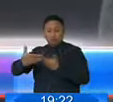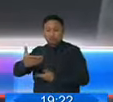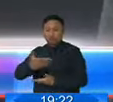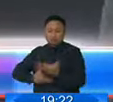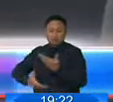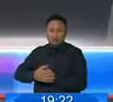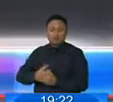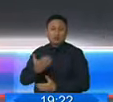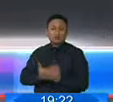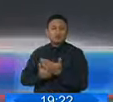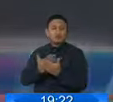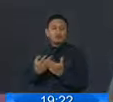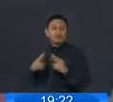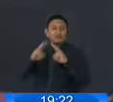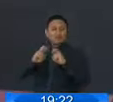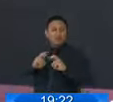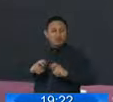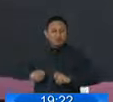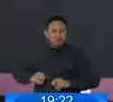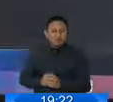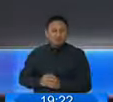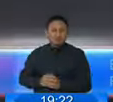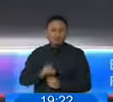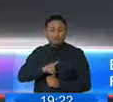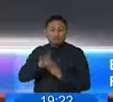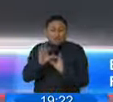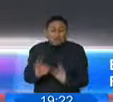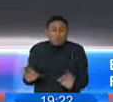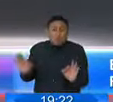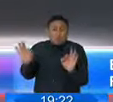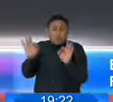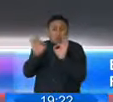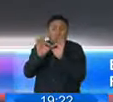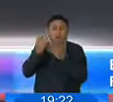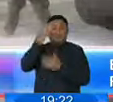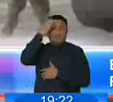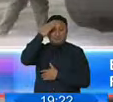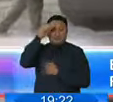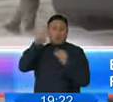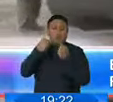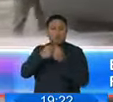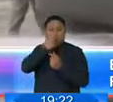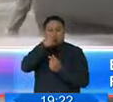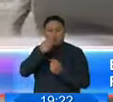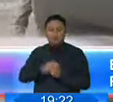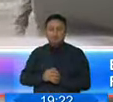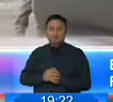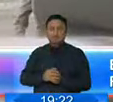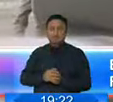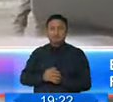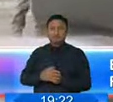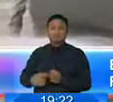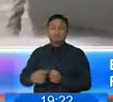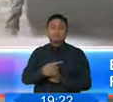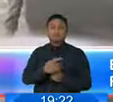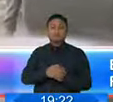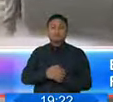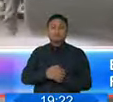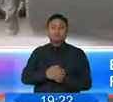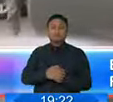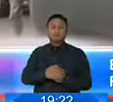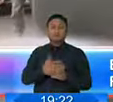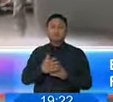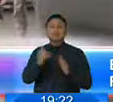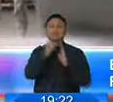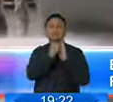nueva inteligencia e información que es tan importante para encontrar a estos narcos. El periplo amazónico del diplomático